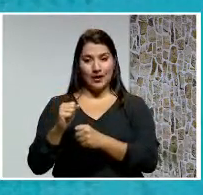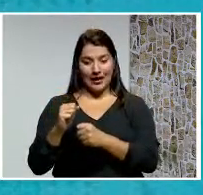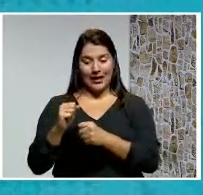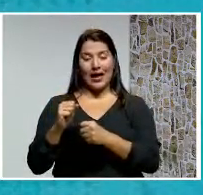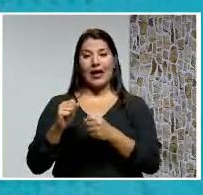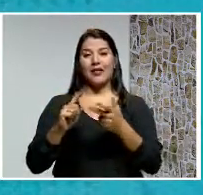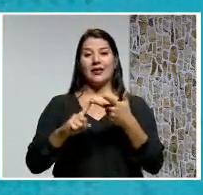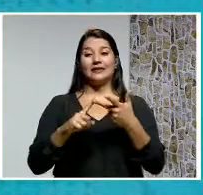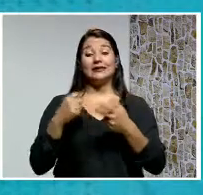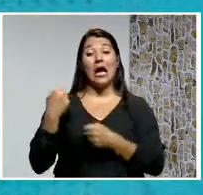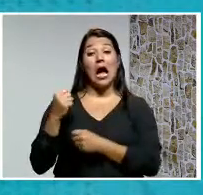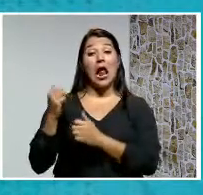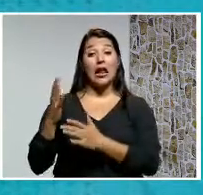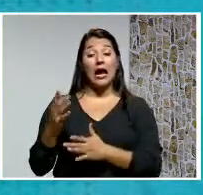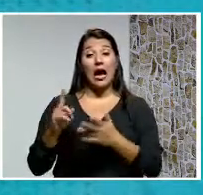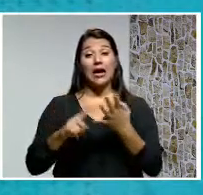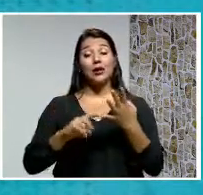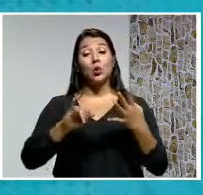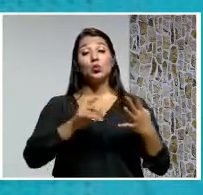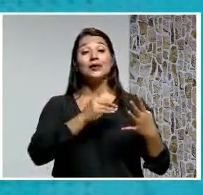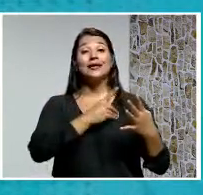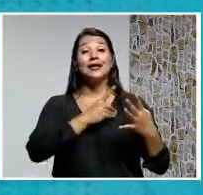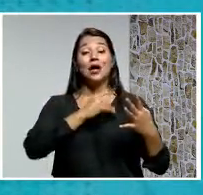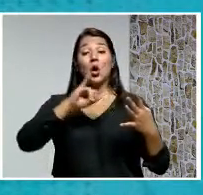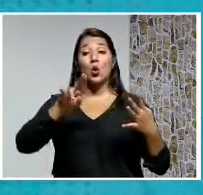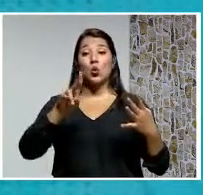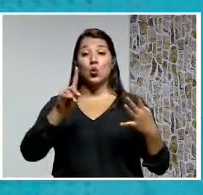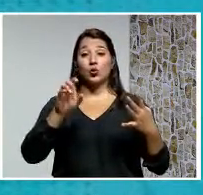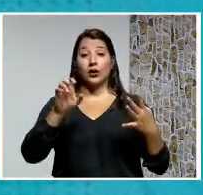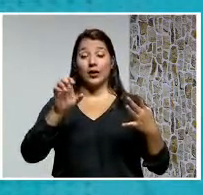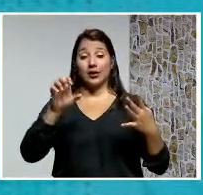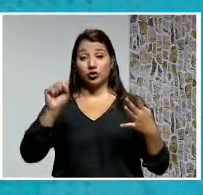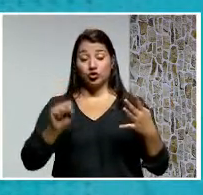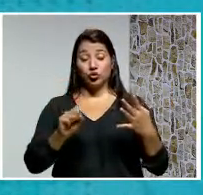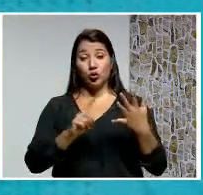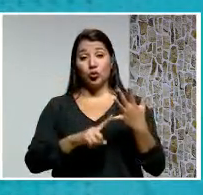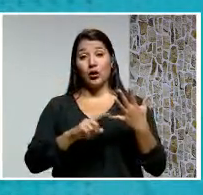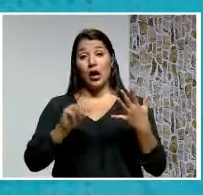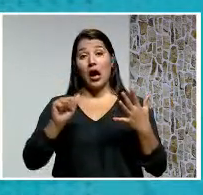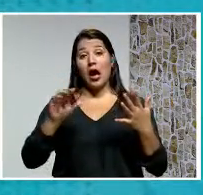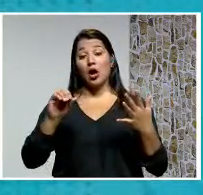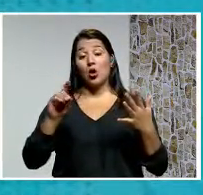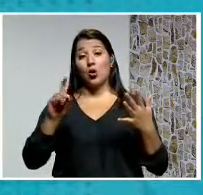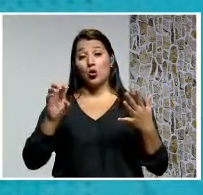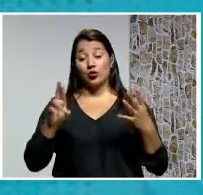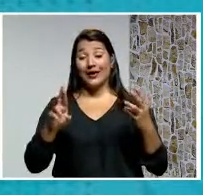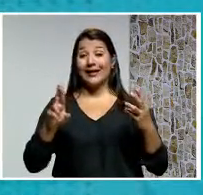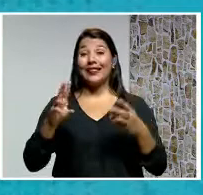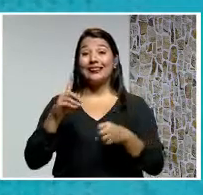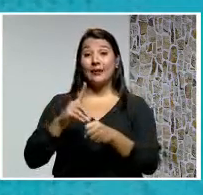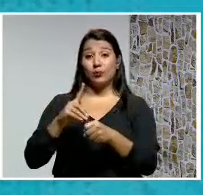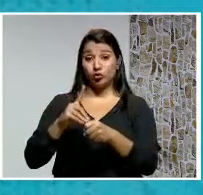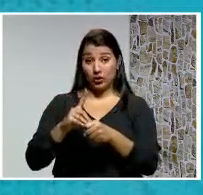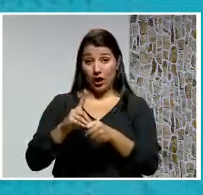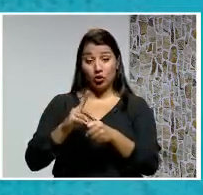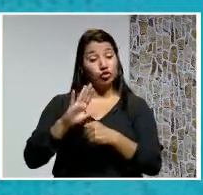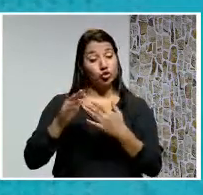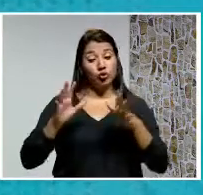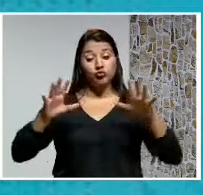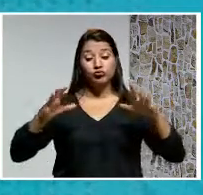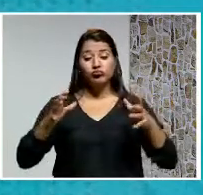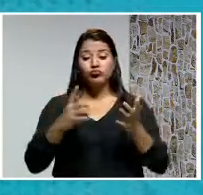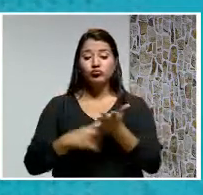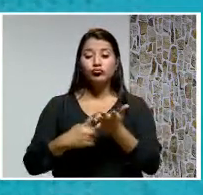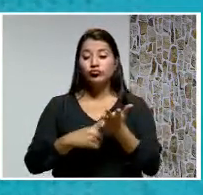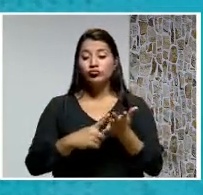los alcaldes, Junta Directiva Juvesur, Acodelco y los diputados de la zona, podamos llegar a un buen